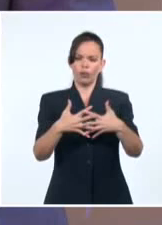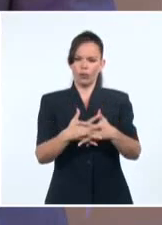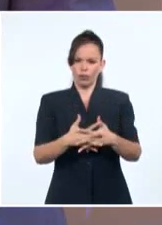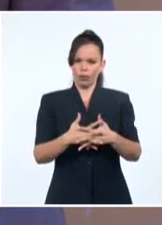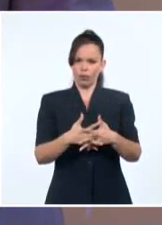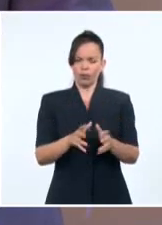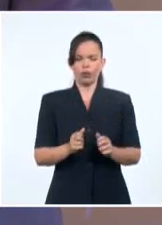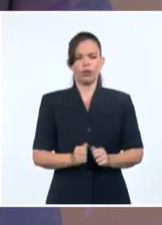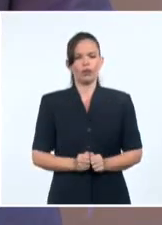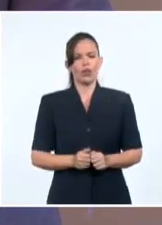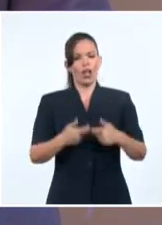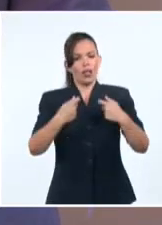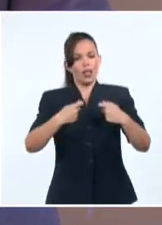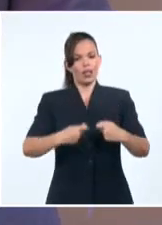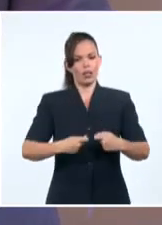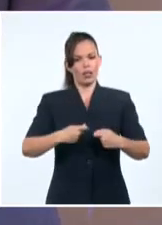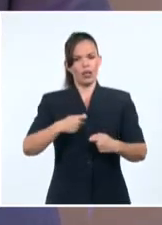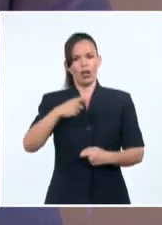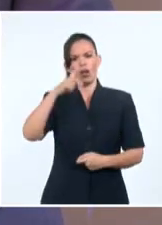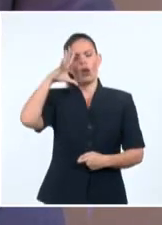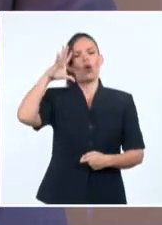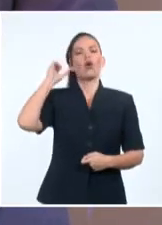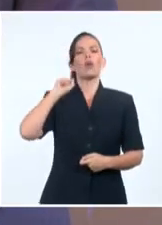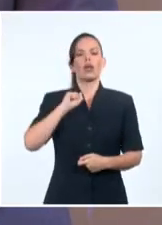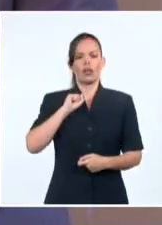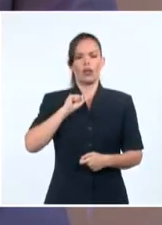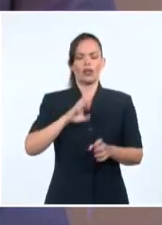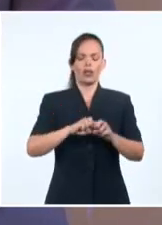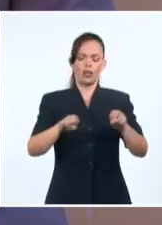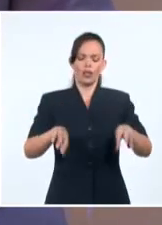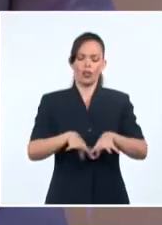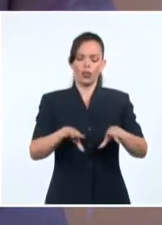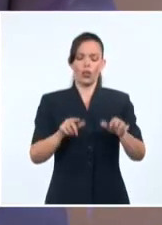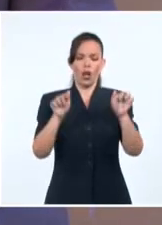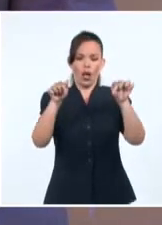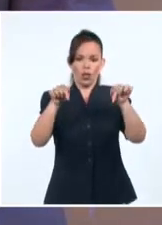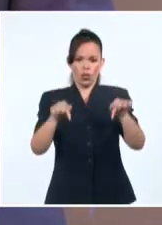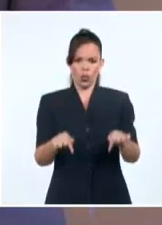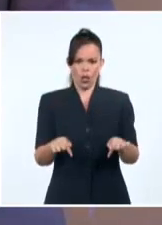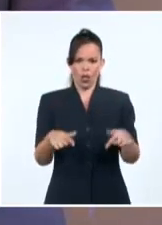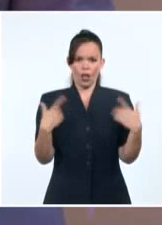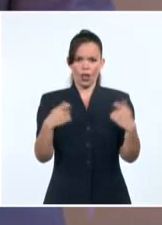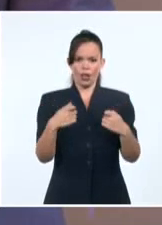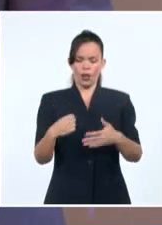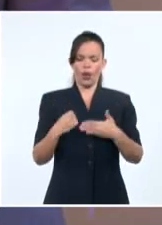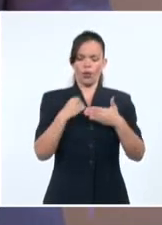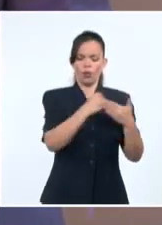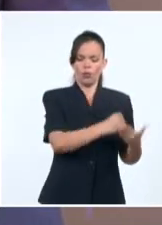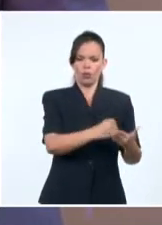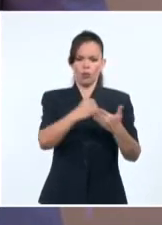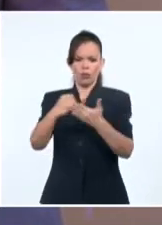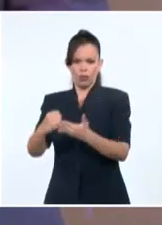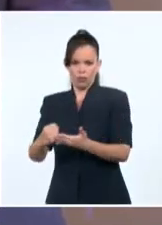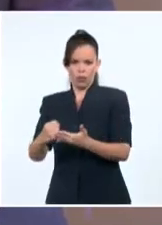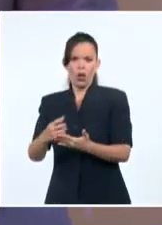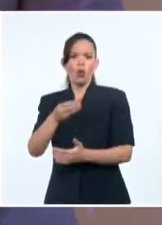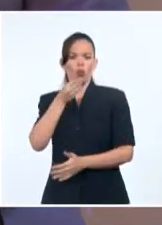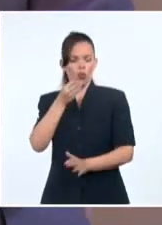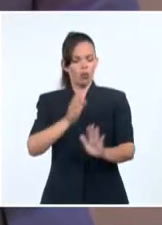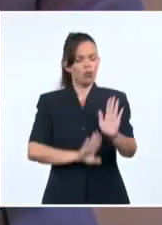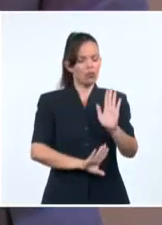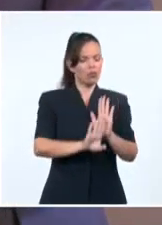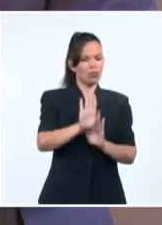decisión, comprensión del momento actual y cooperación será posible salir